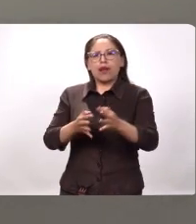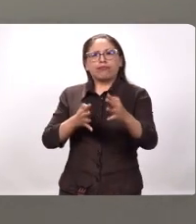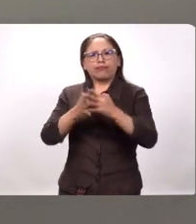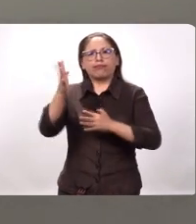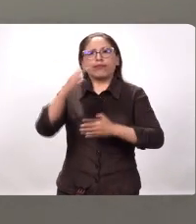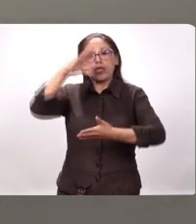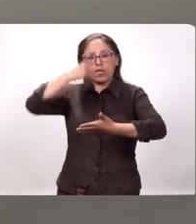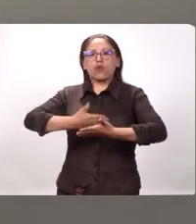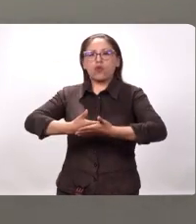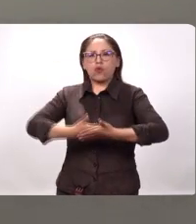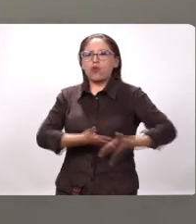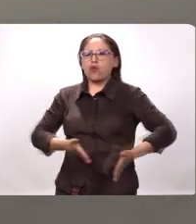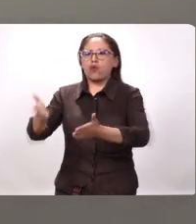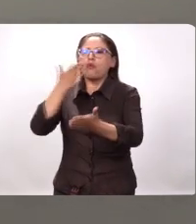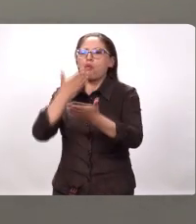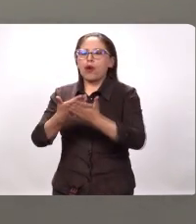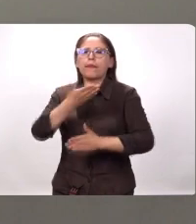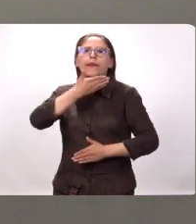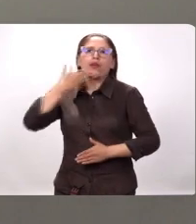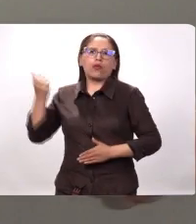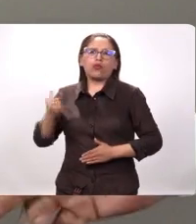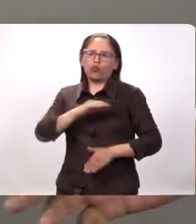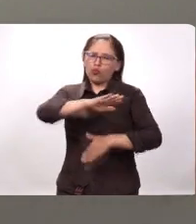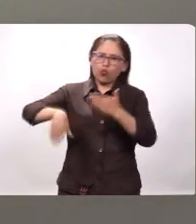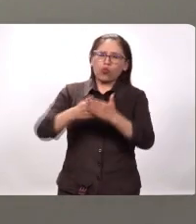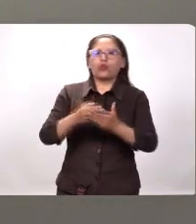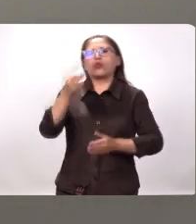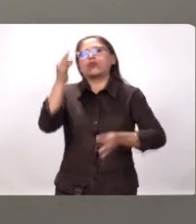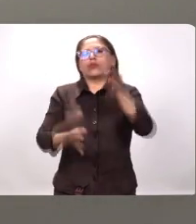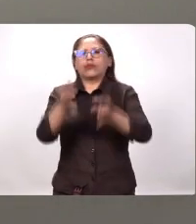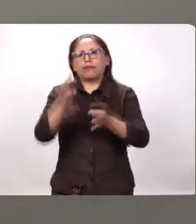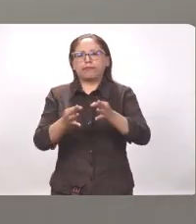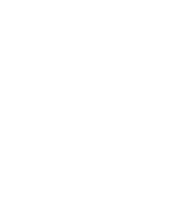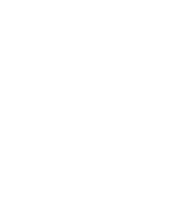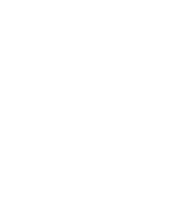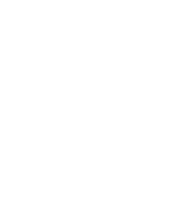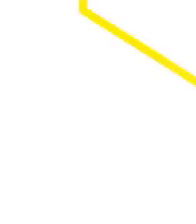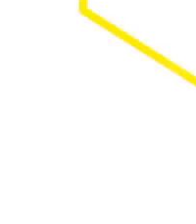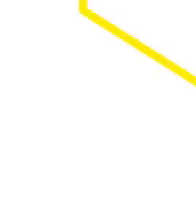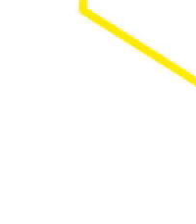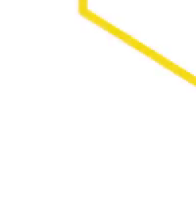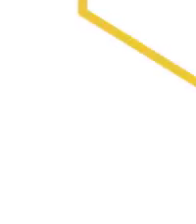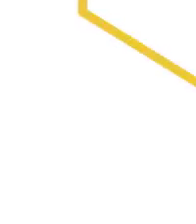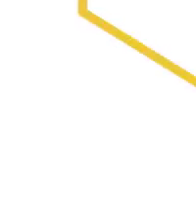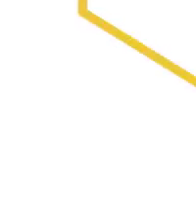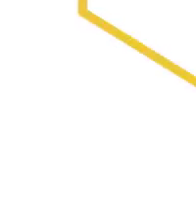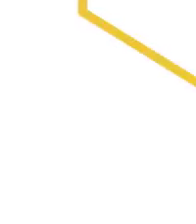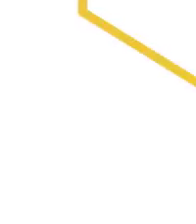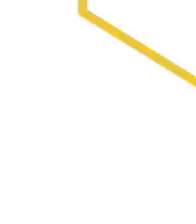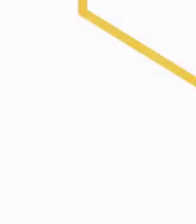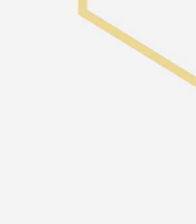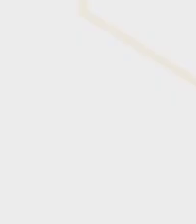hijos. Chanin Chay, Nembo Guatá, Suma Sanna Casiñani, por una justicia para todos. Elecciones